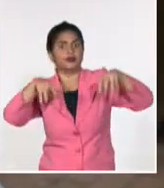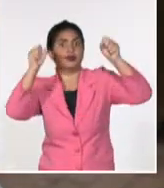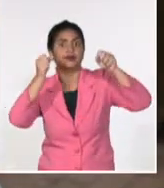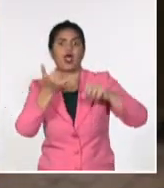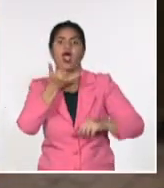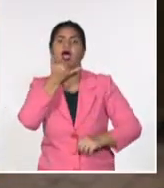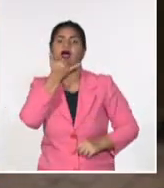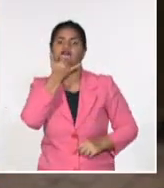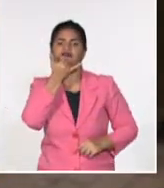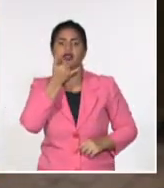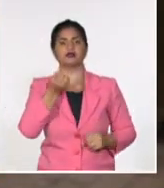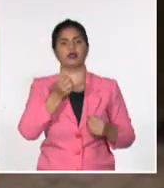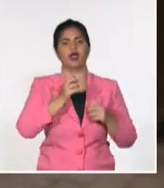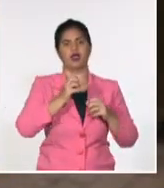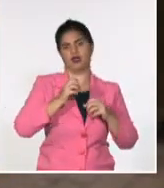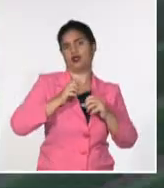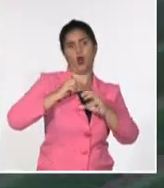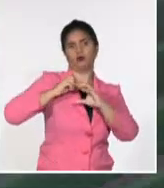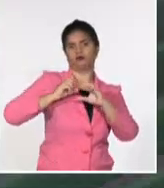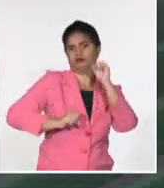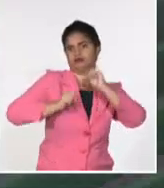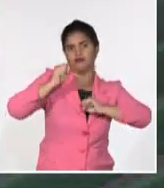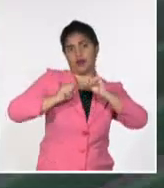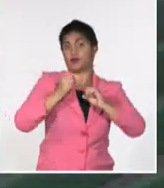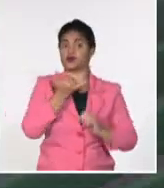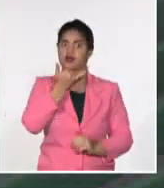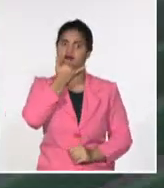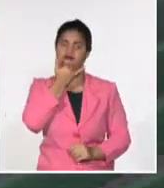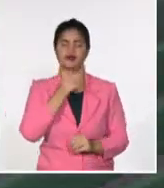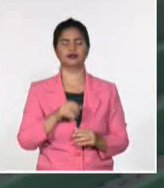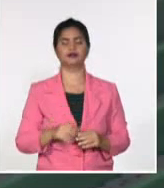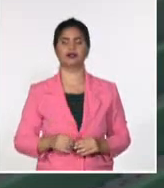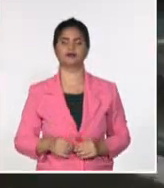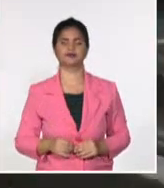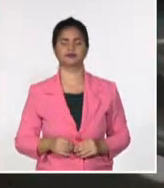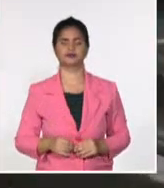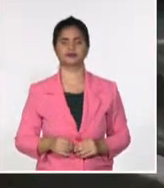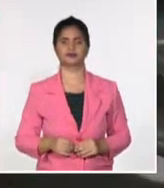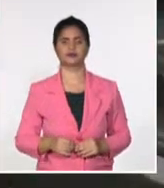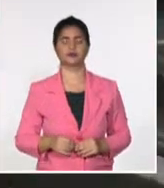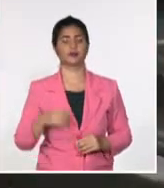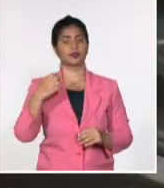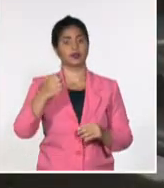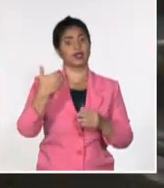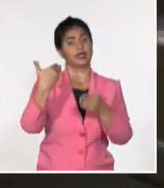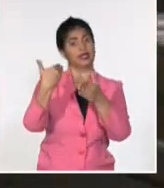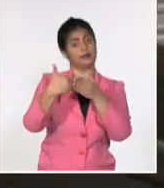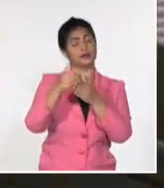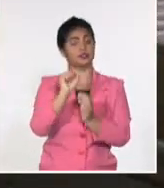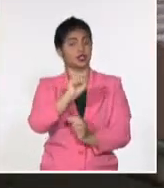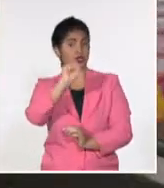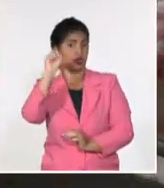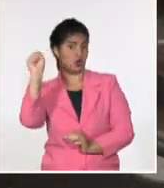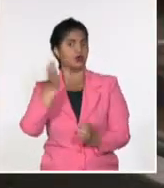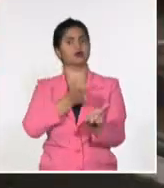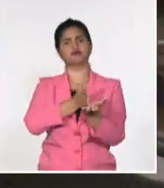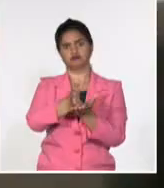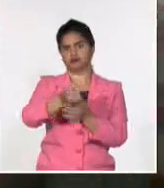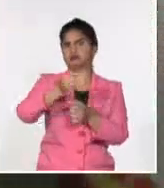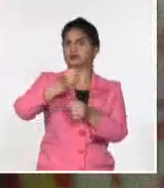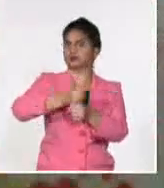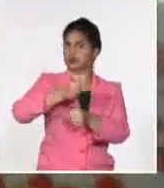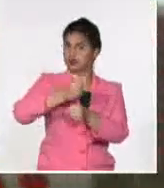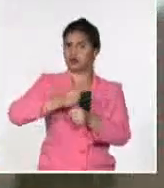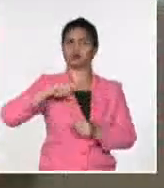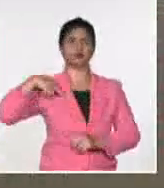tecnológicamente esta problemática. La empresa La Estancia ha logrado en el último semestre mantener sus esquemas de financiamiento